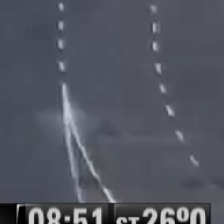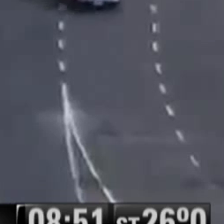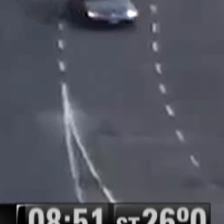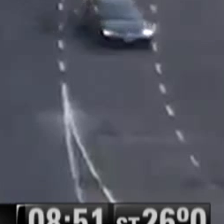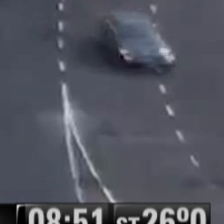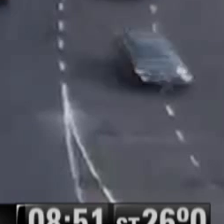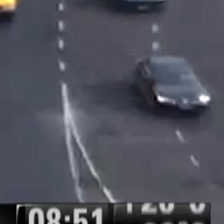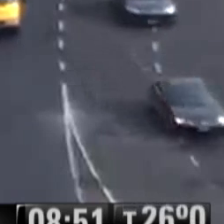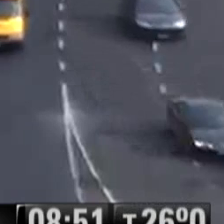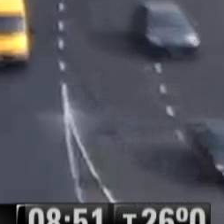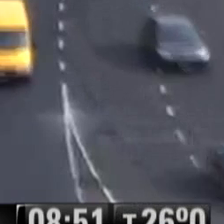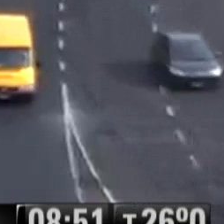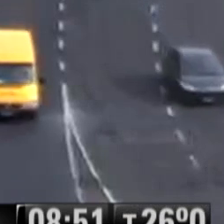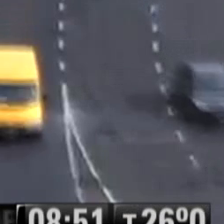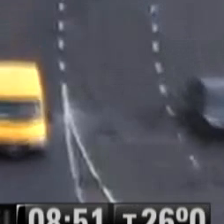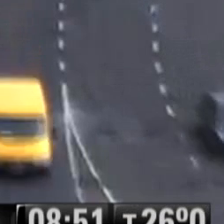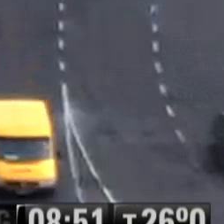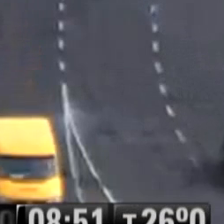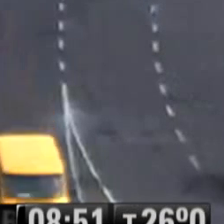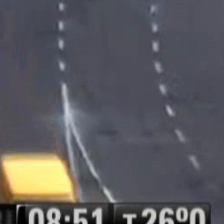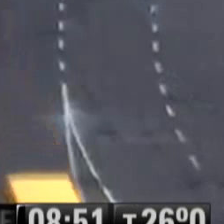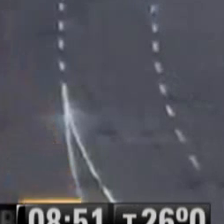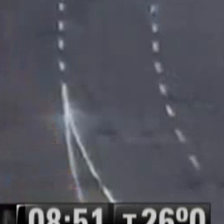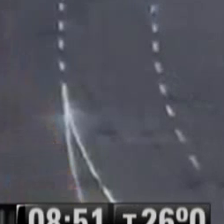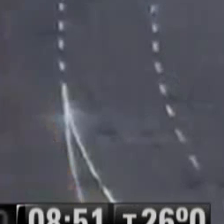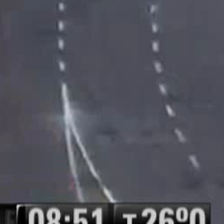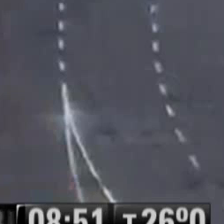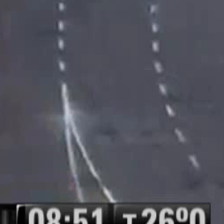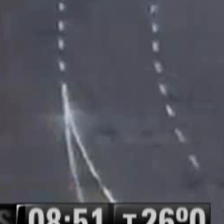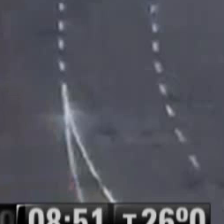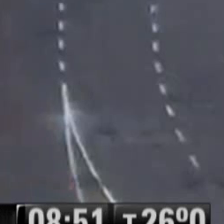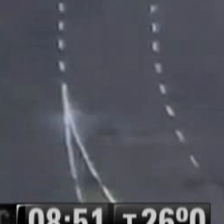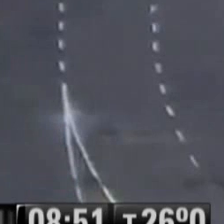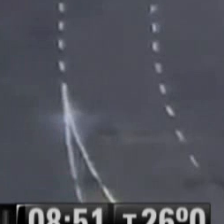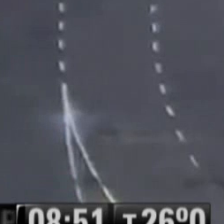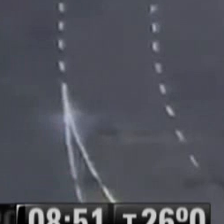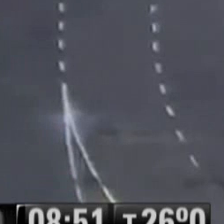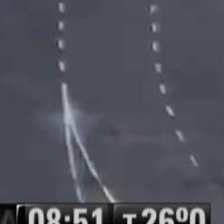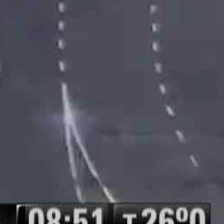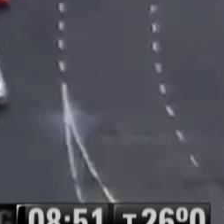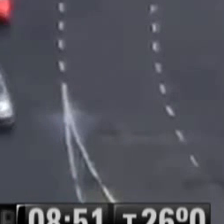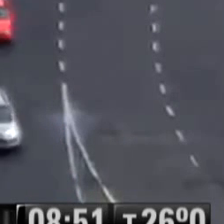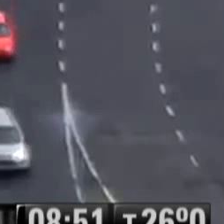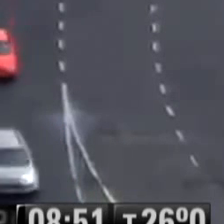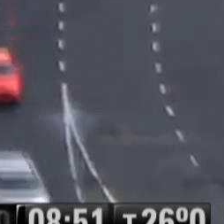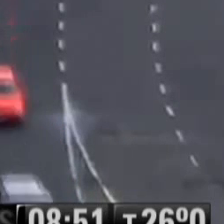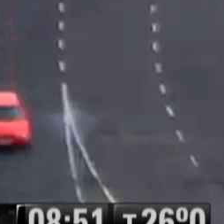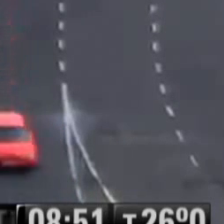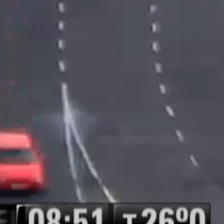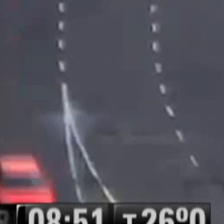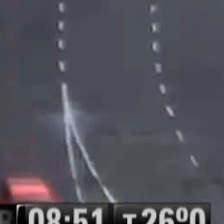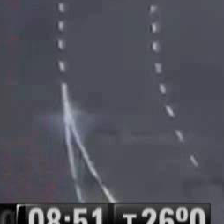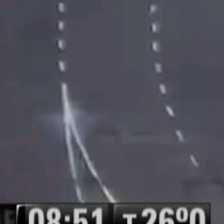viaje, entonces verifique los fluidos, hablamos del líquido de freno, del depósito de agua también, la presión de